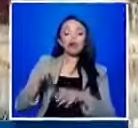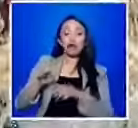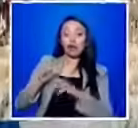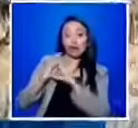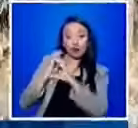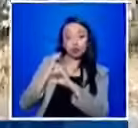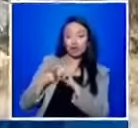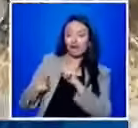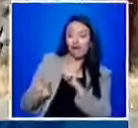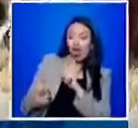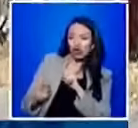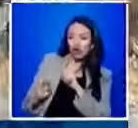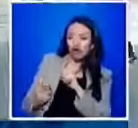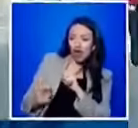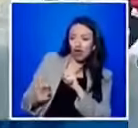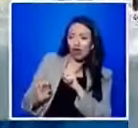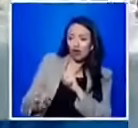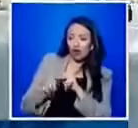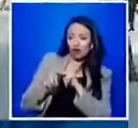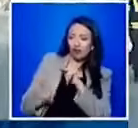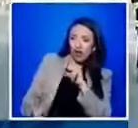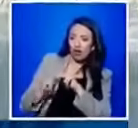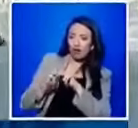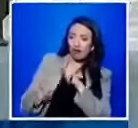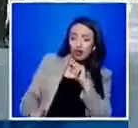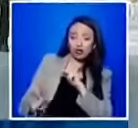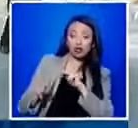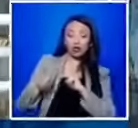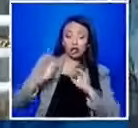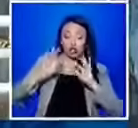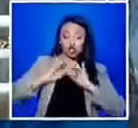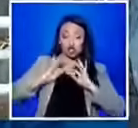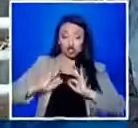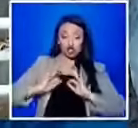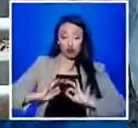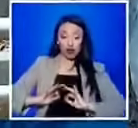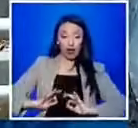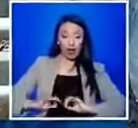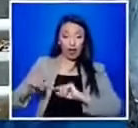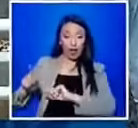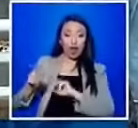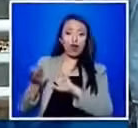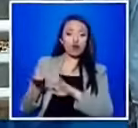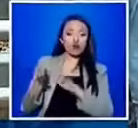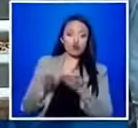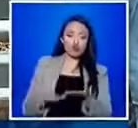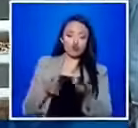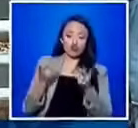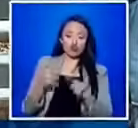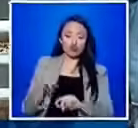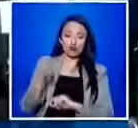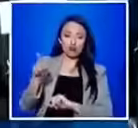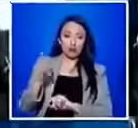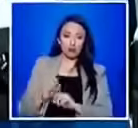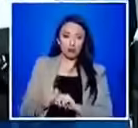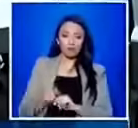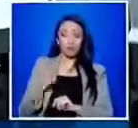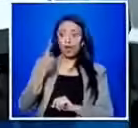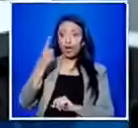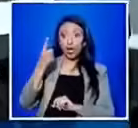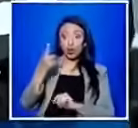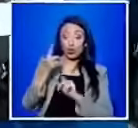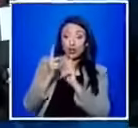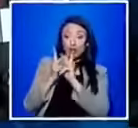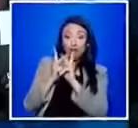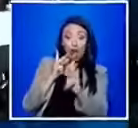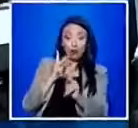frenos. Durante 1 kilómetro, el conductor, quien también falleció, pitó para alertar de la emergencia. El